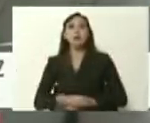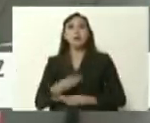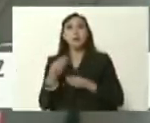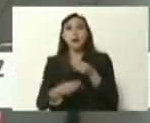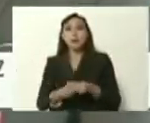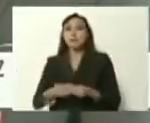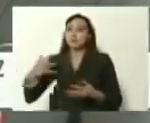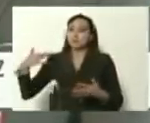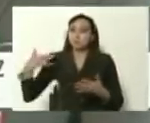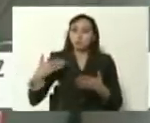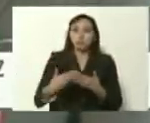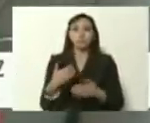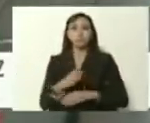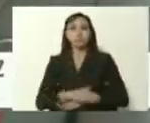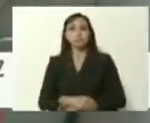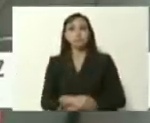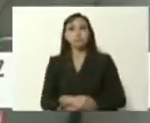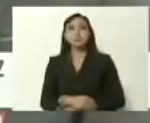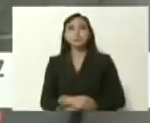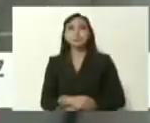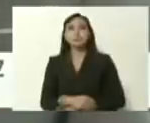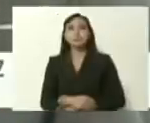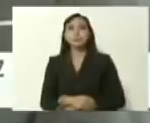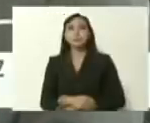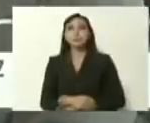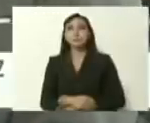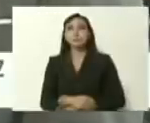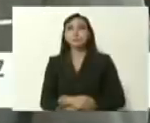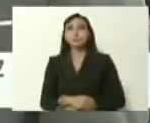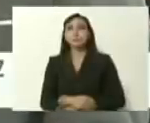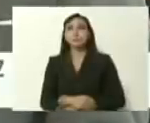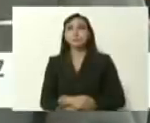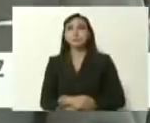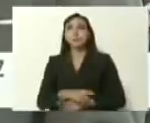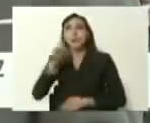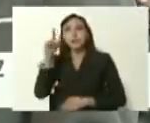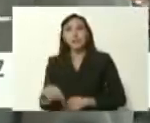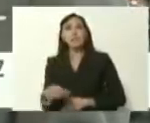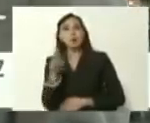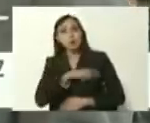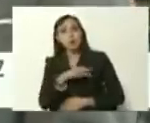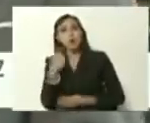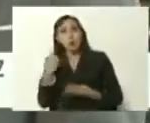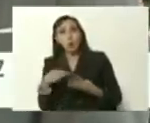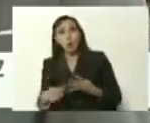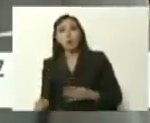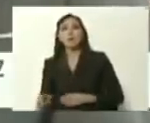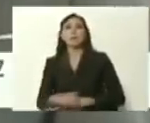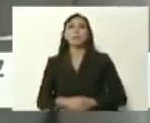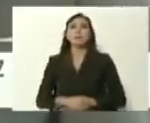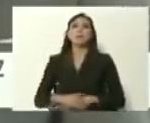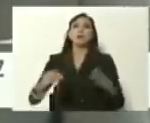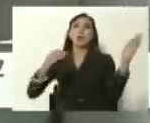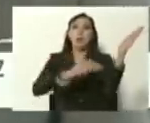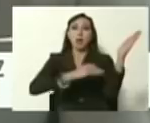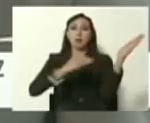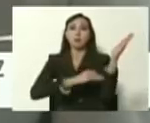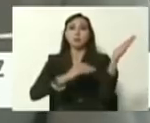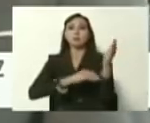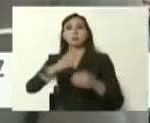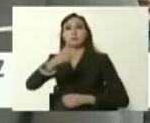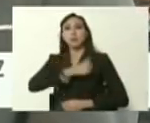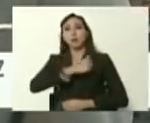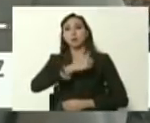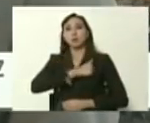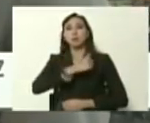muchos años. Y estar a la par de otras religiones, otras iglesias, como lo es la Iglesia Católica.